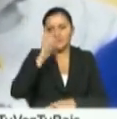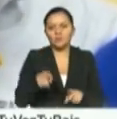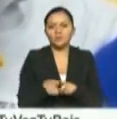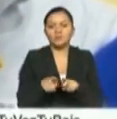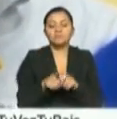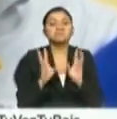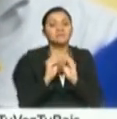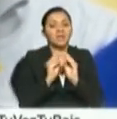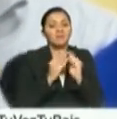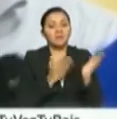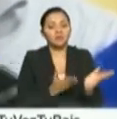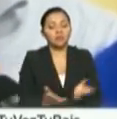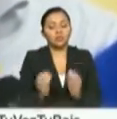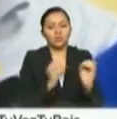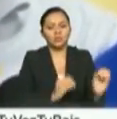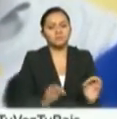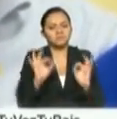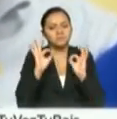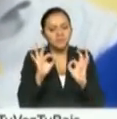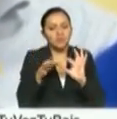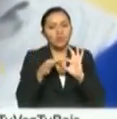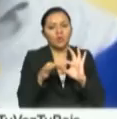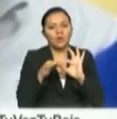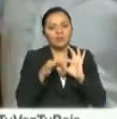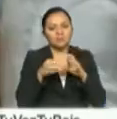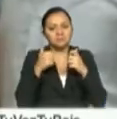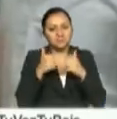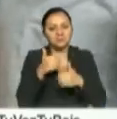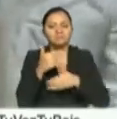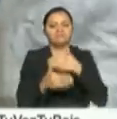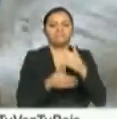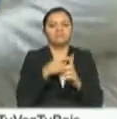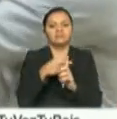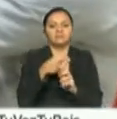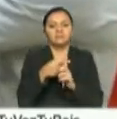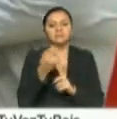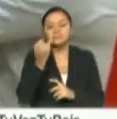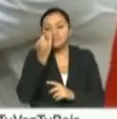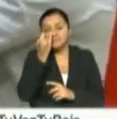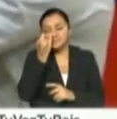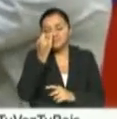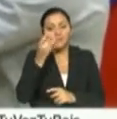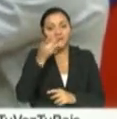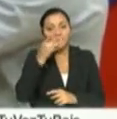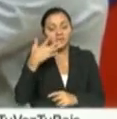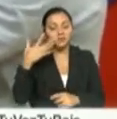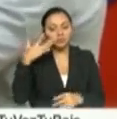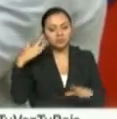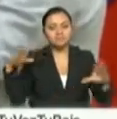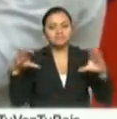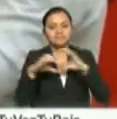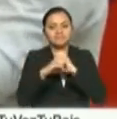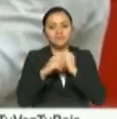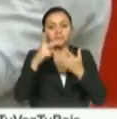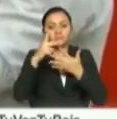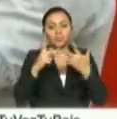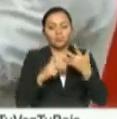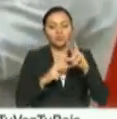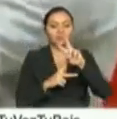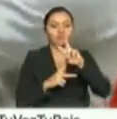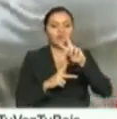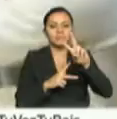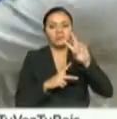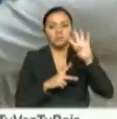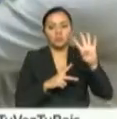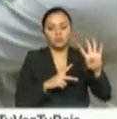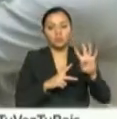evento. Hemos colaborado, hemos puesto todo de nuestra parte para seguir adelante. Los indígenas amazónicos acumularon 224 puntos y